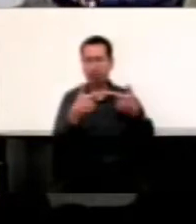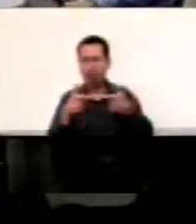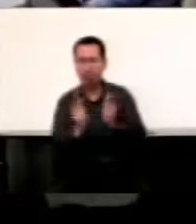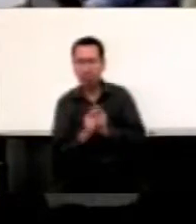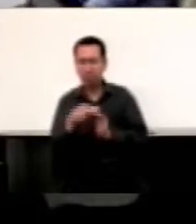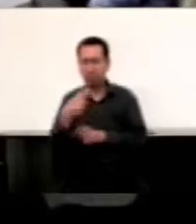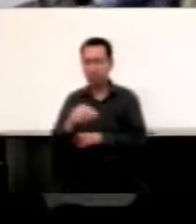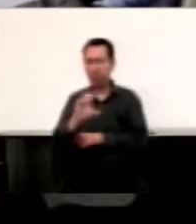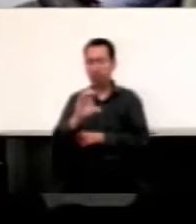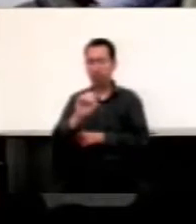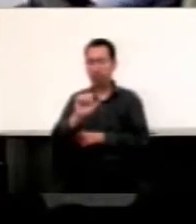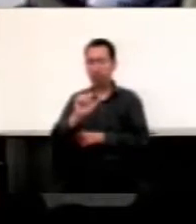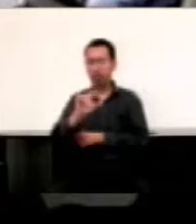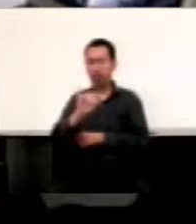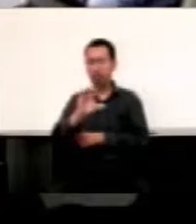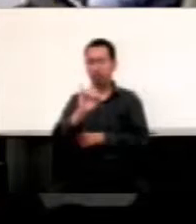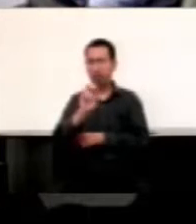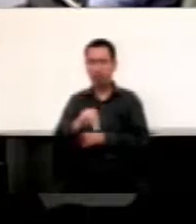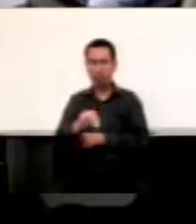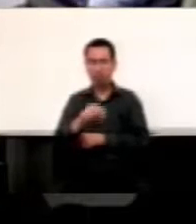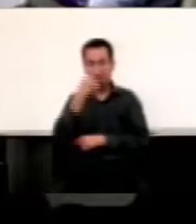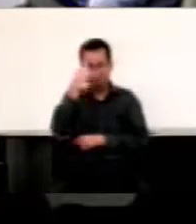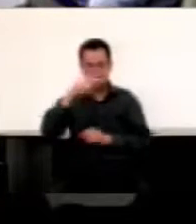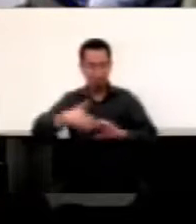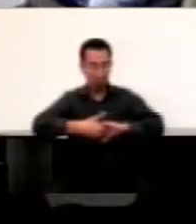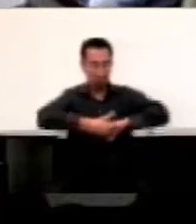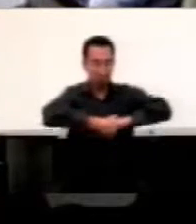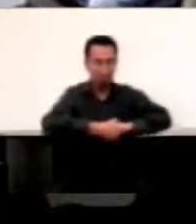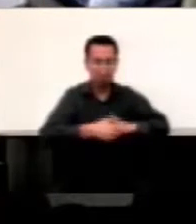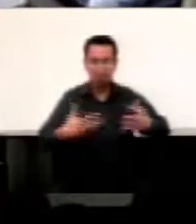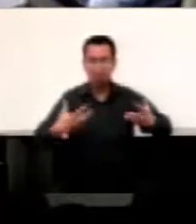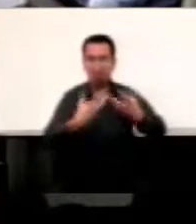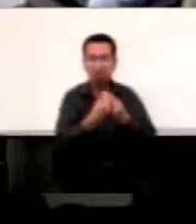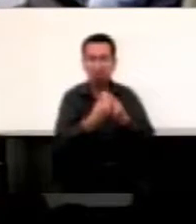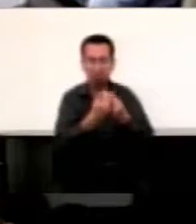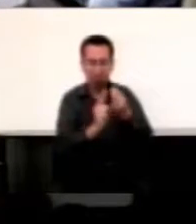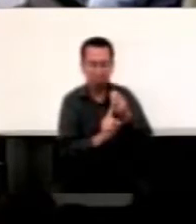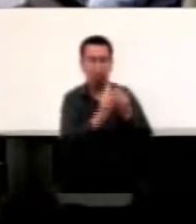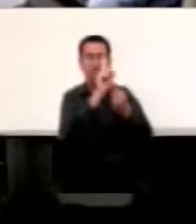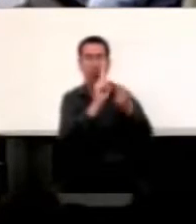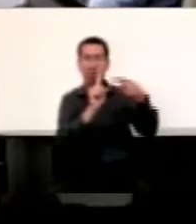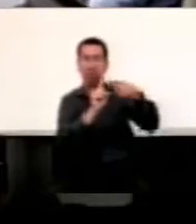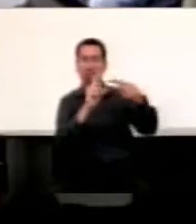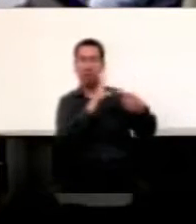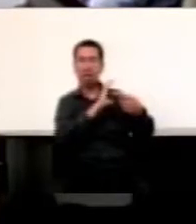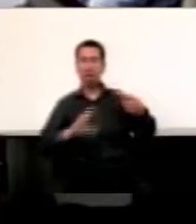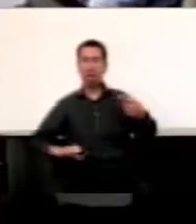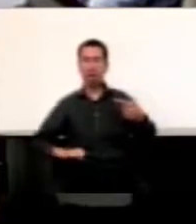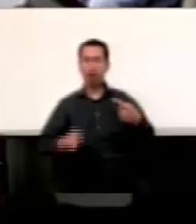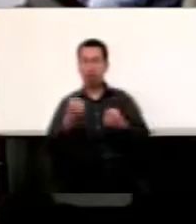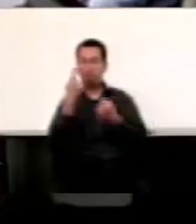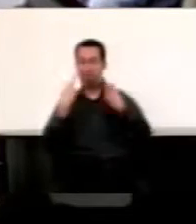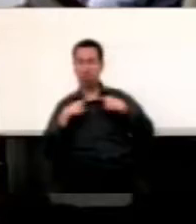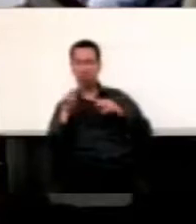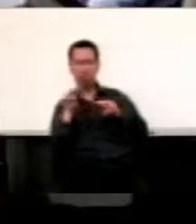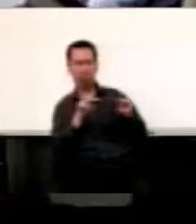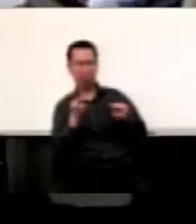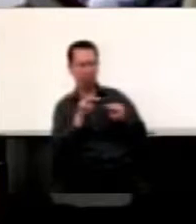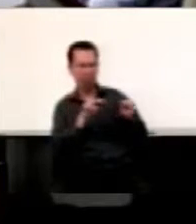también, coaliciones contra natura, que a juicio de los electores, pues no